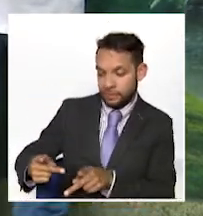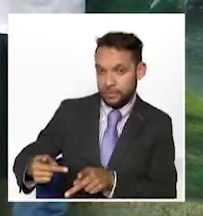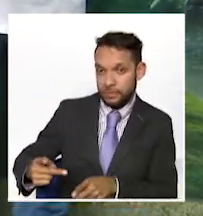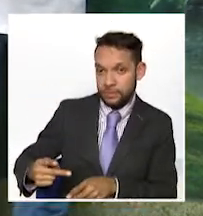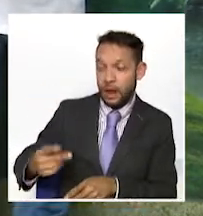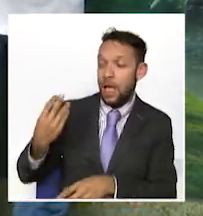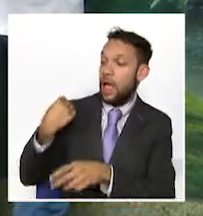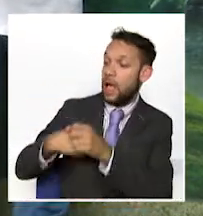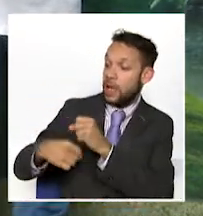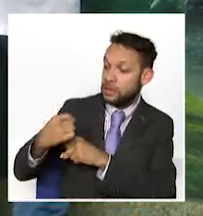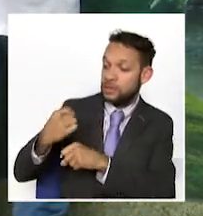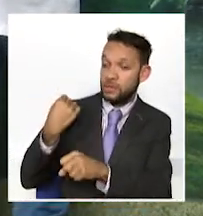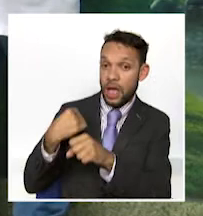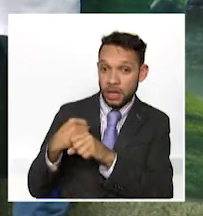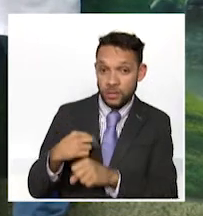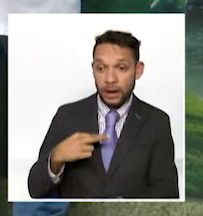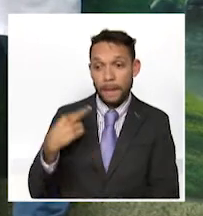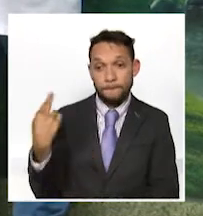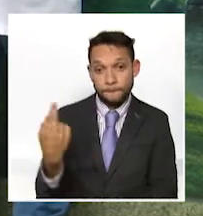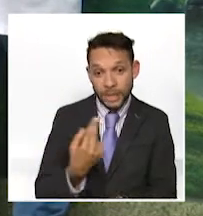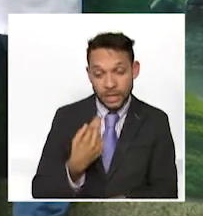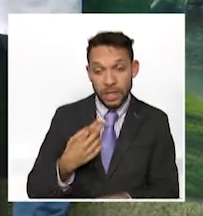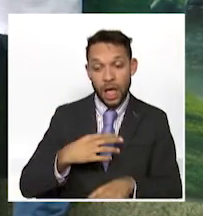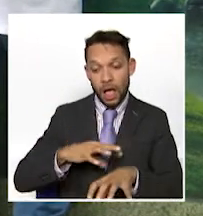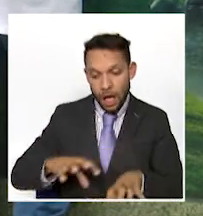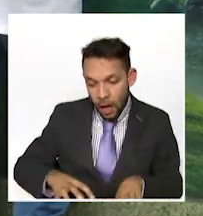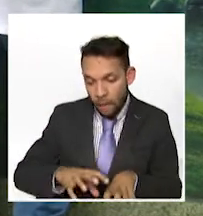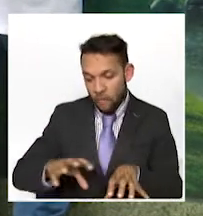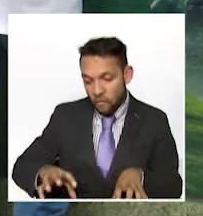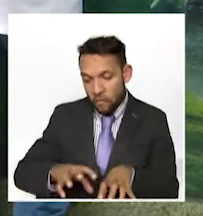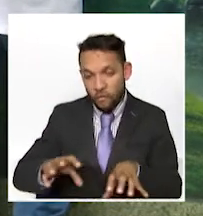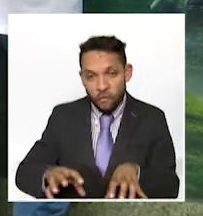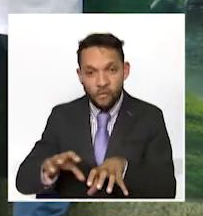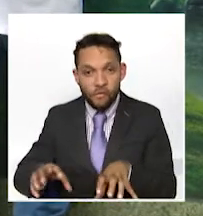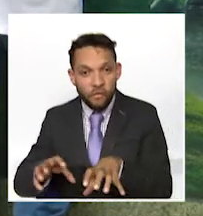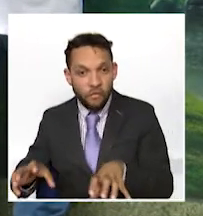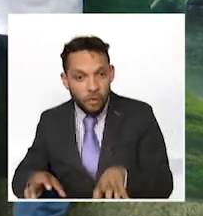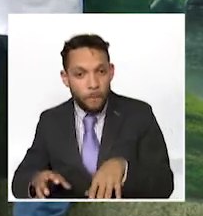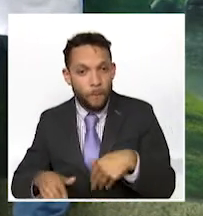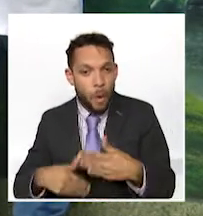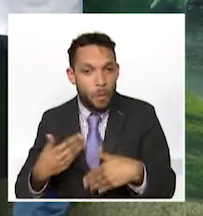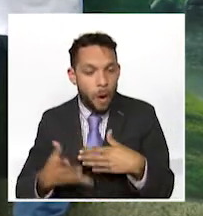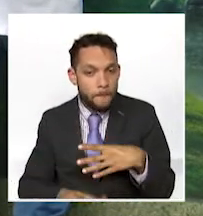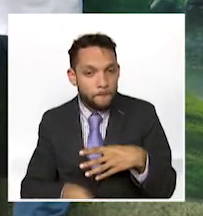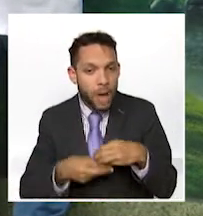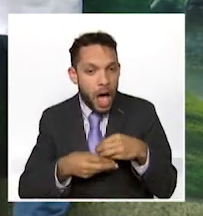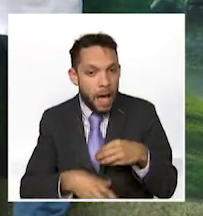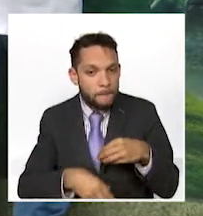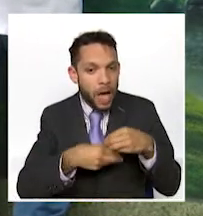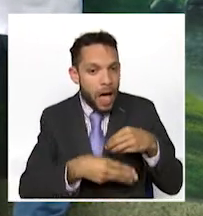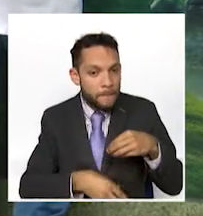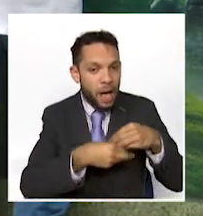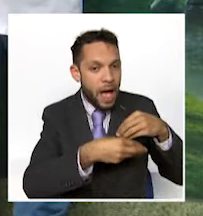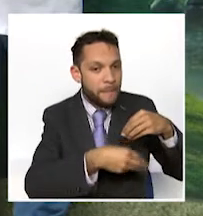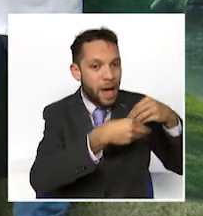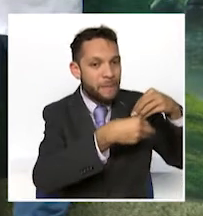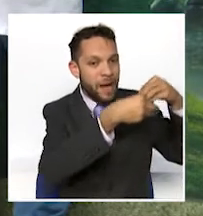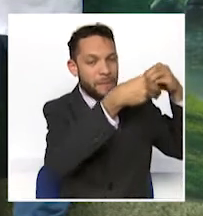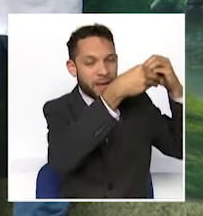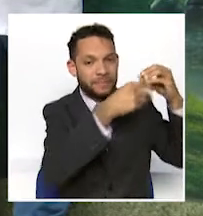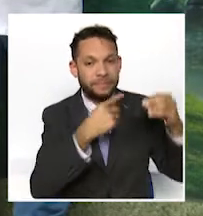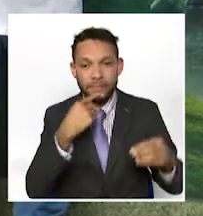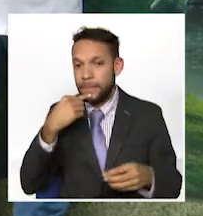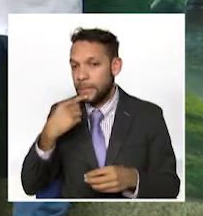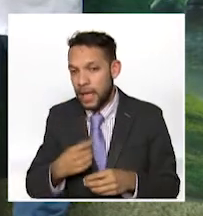que los movimientos repetitivos y las fuerzas se van acumulando, entonces esos movimientos pequeños